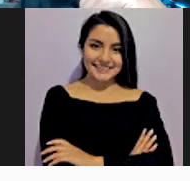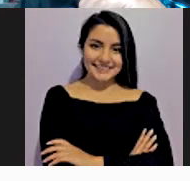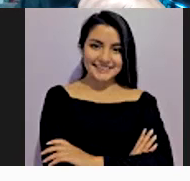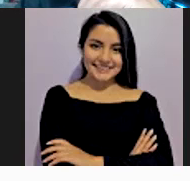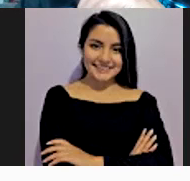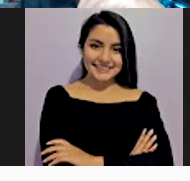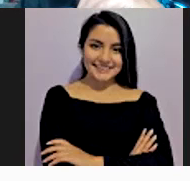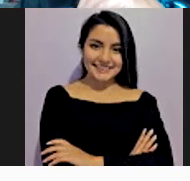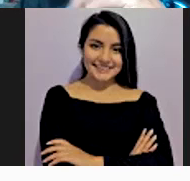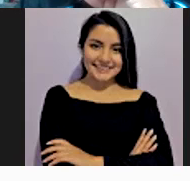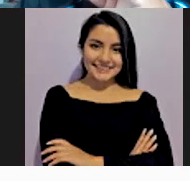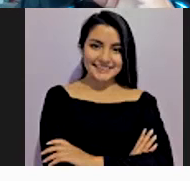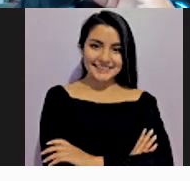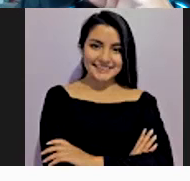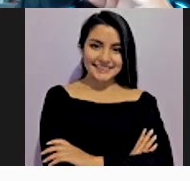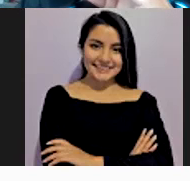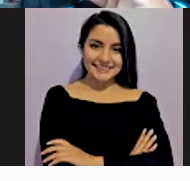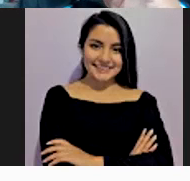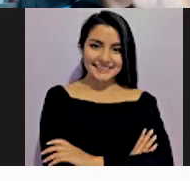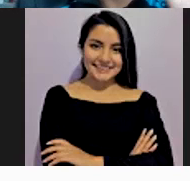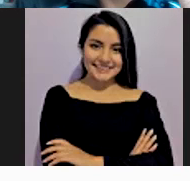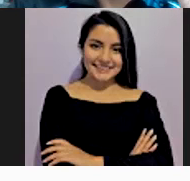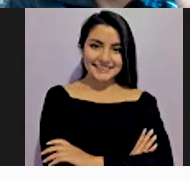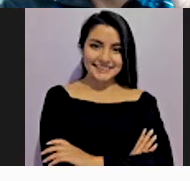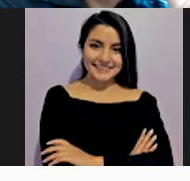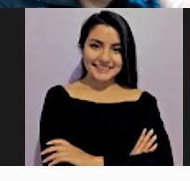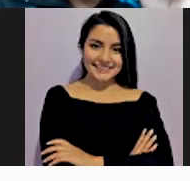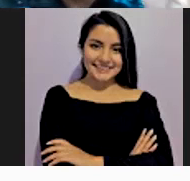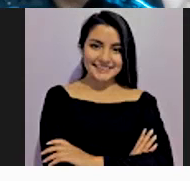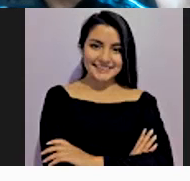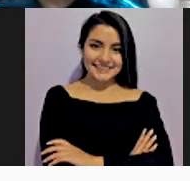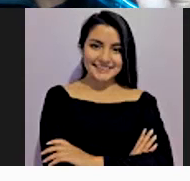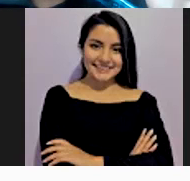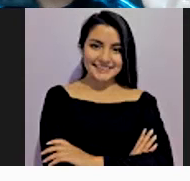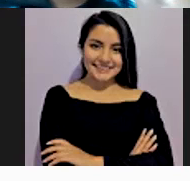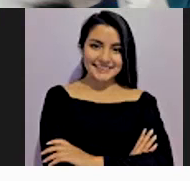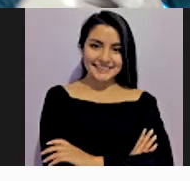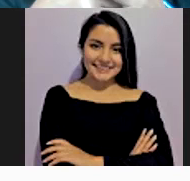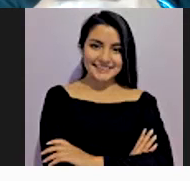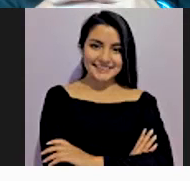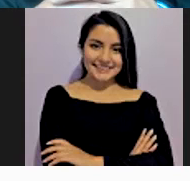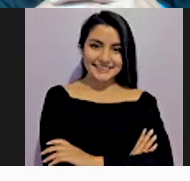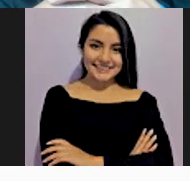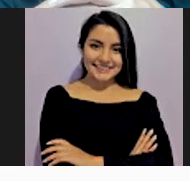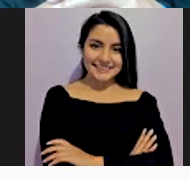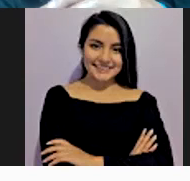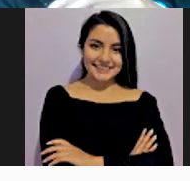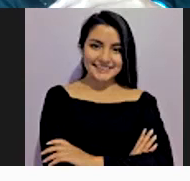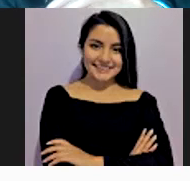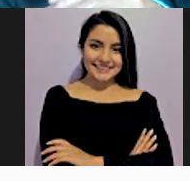prácticamente a nivel del agua, a nivel de la superficie, perdón, es prácticamente mínima, ¿no? Así decía la teoría, ¿no es cierto?